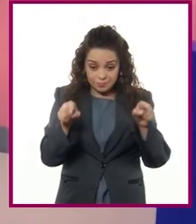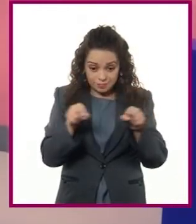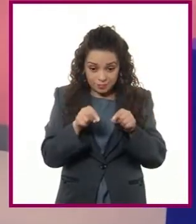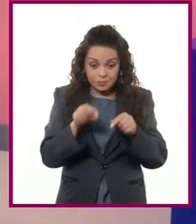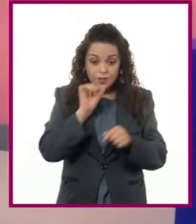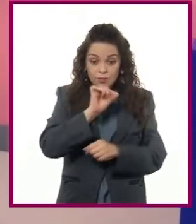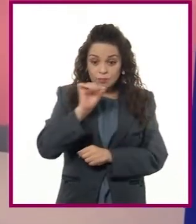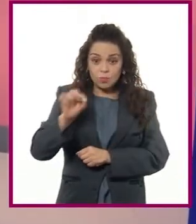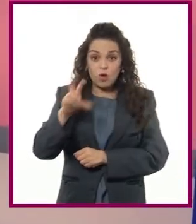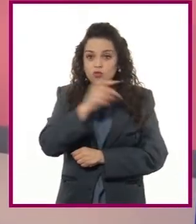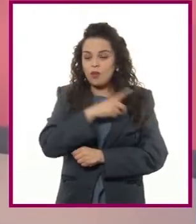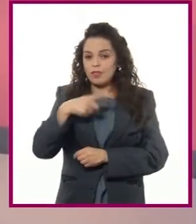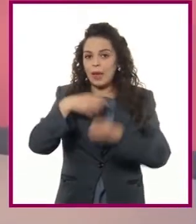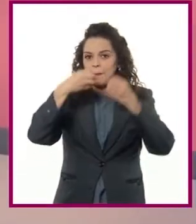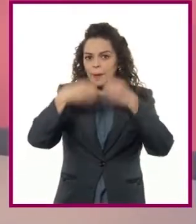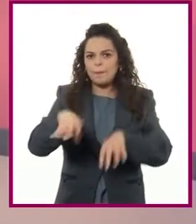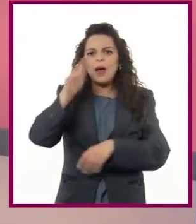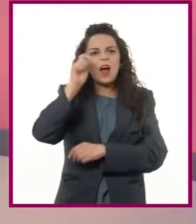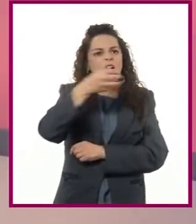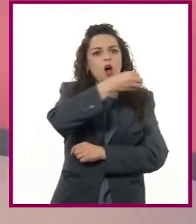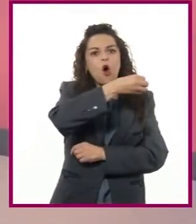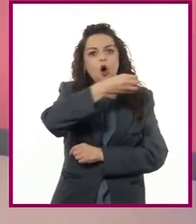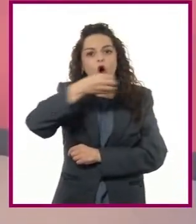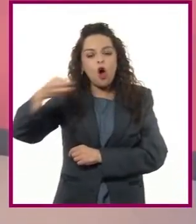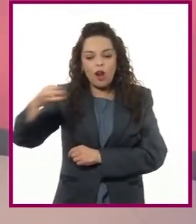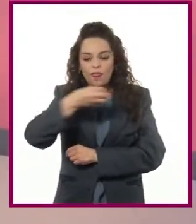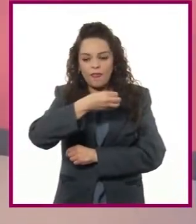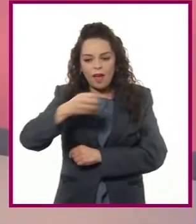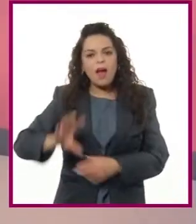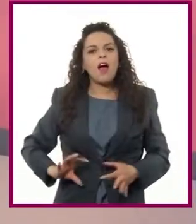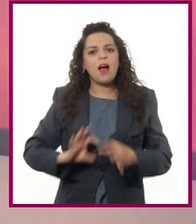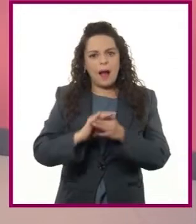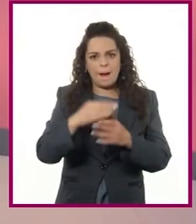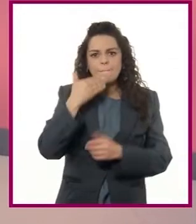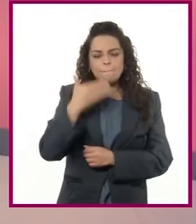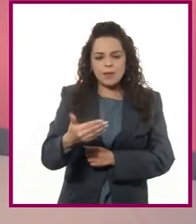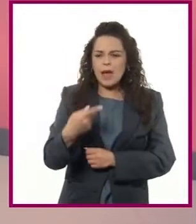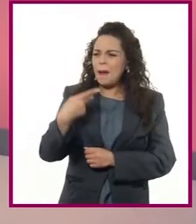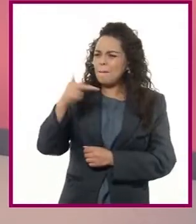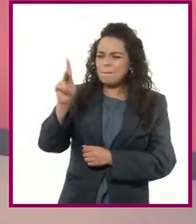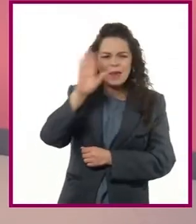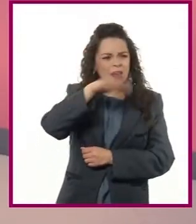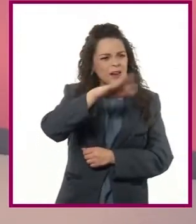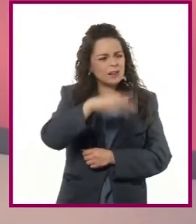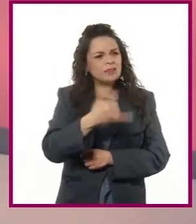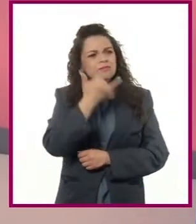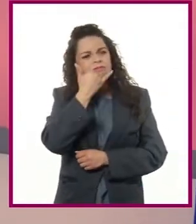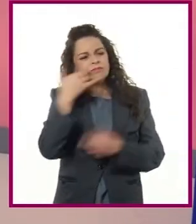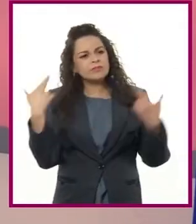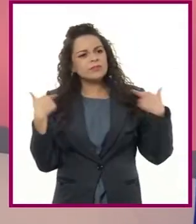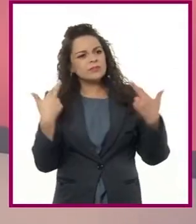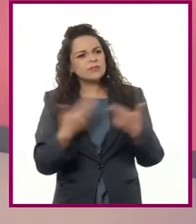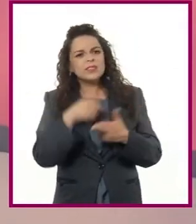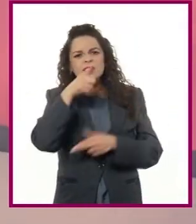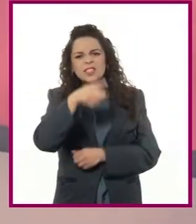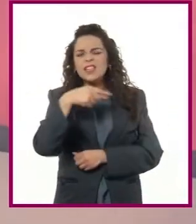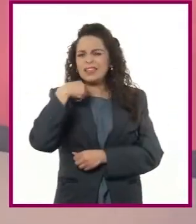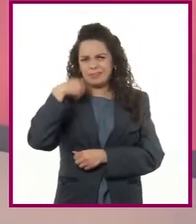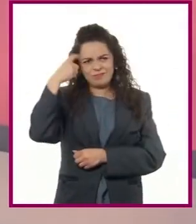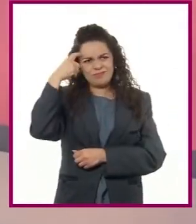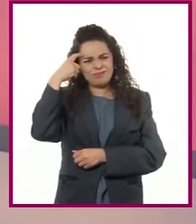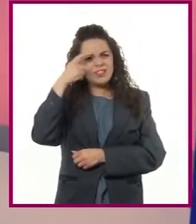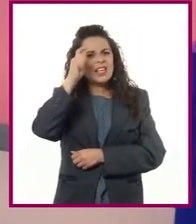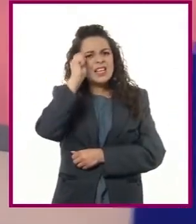la coherencia. Aunque, profesor, me llamó la atención ese corchete con la palabra SIC.